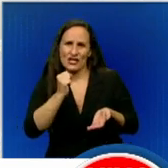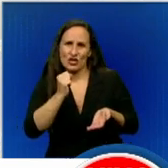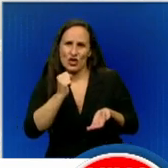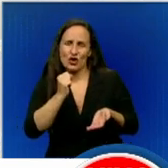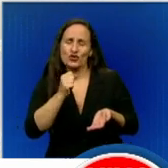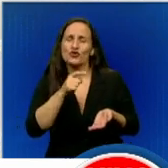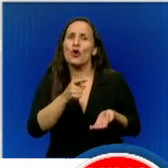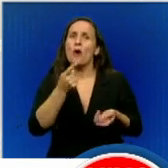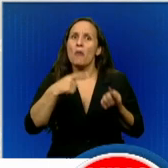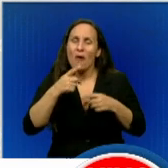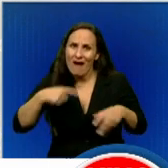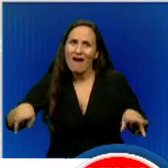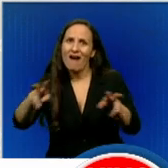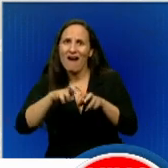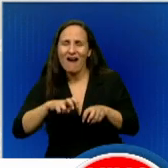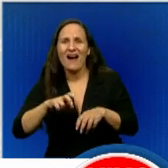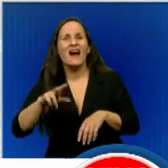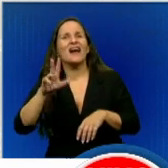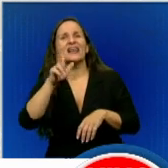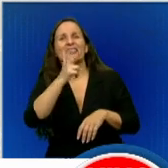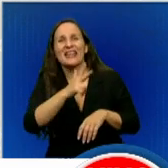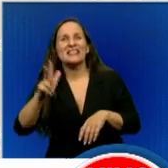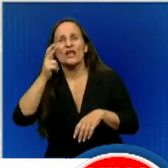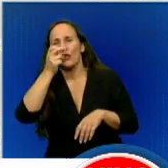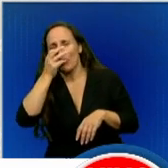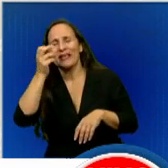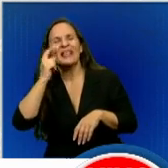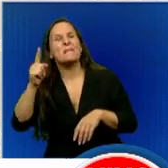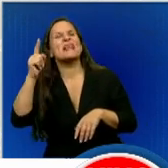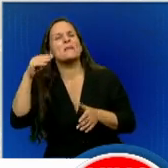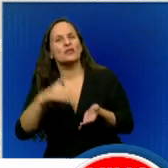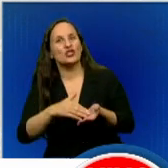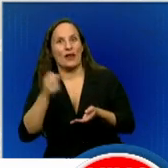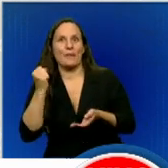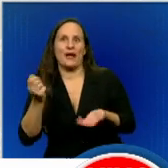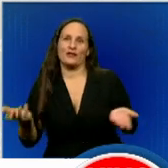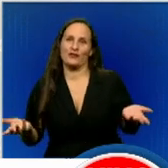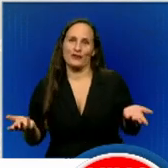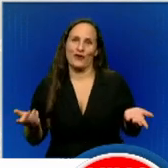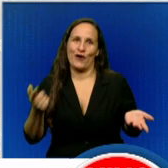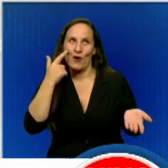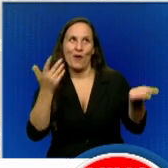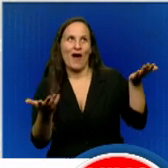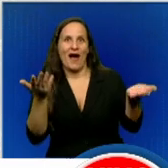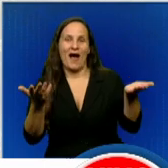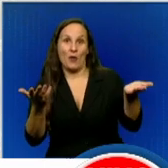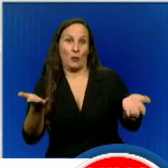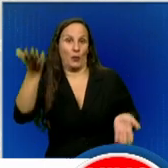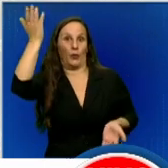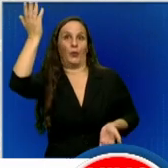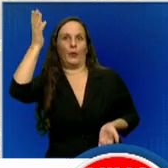recaudación por este impuesto en 320 mil millones de pesos es decir que si era para compensar se les fue la mano